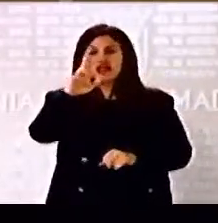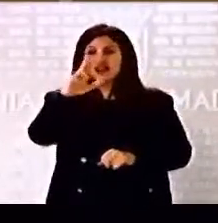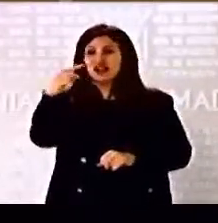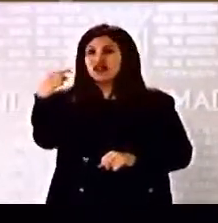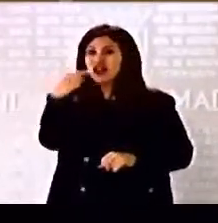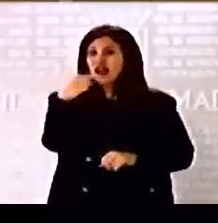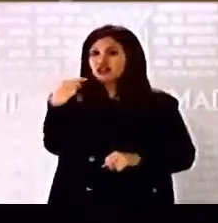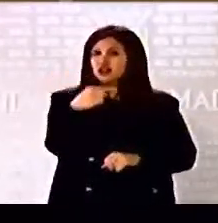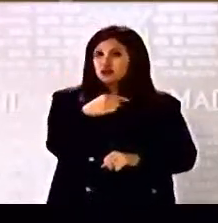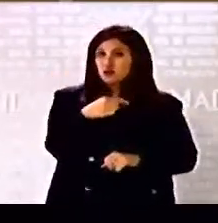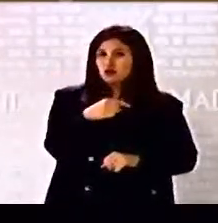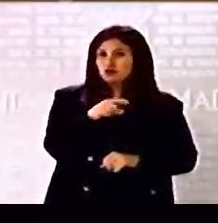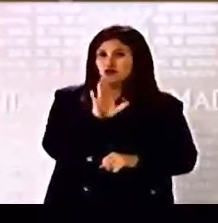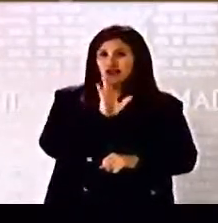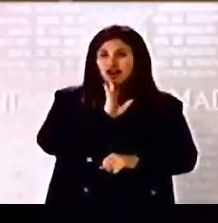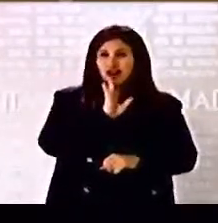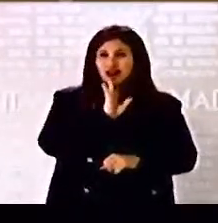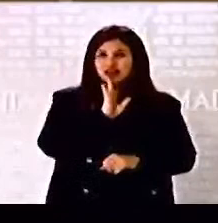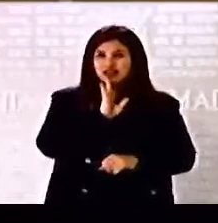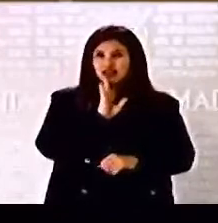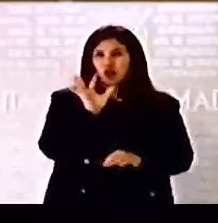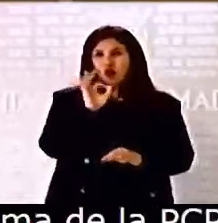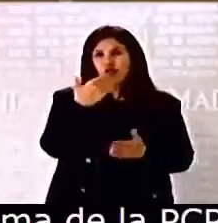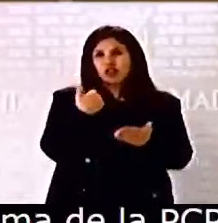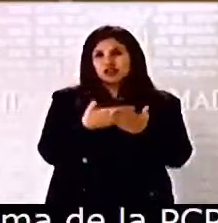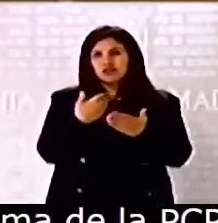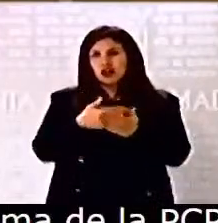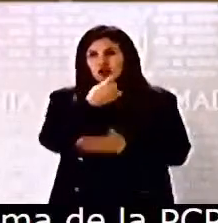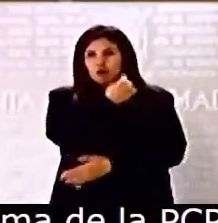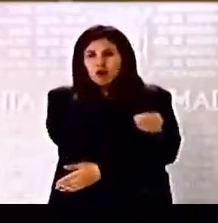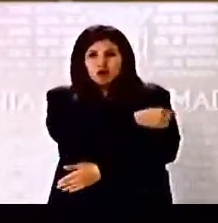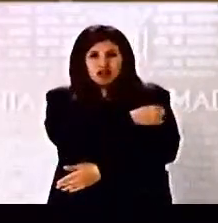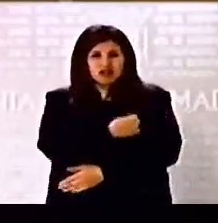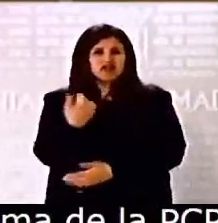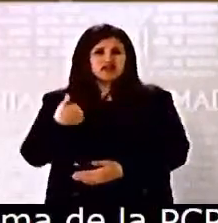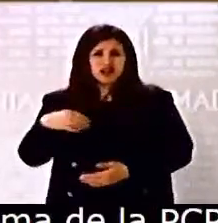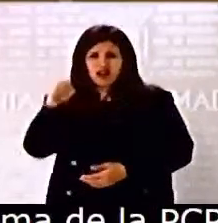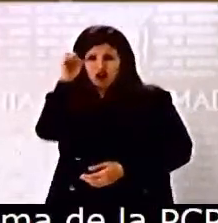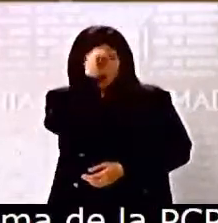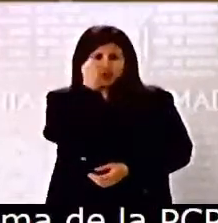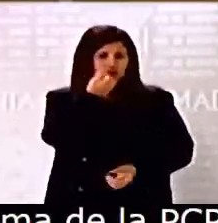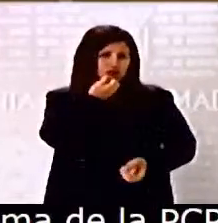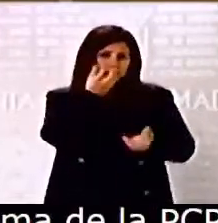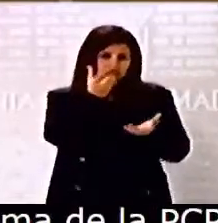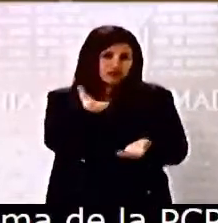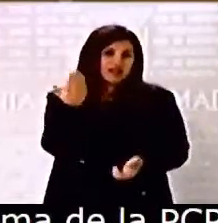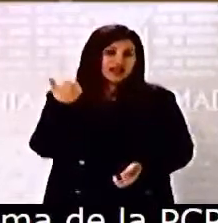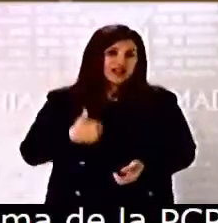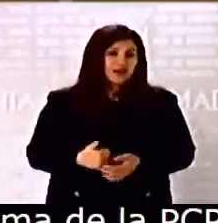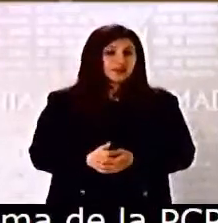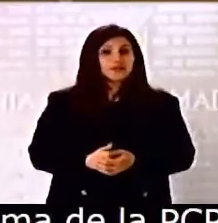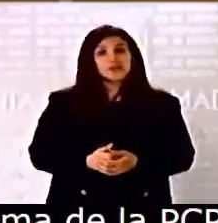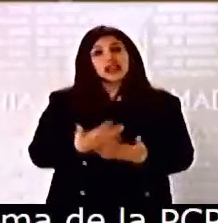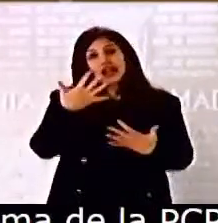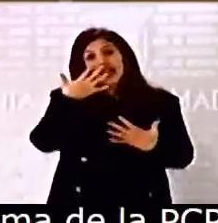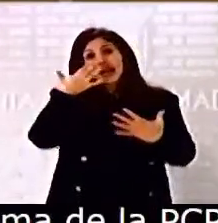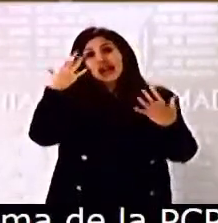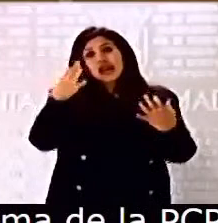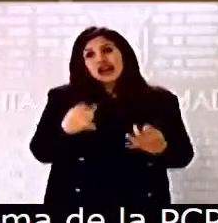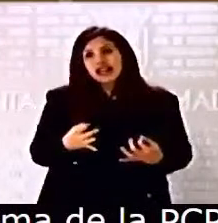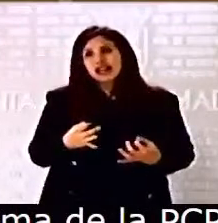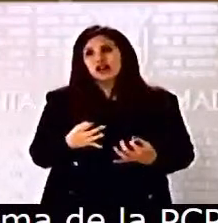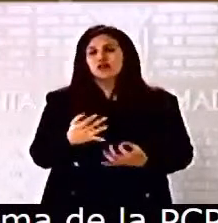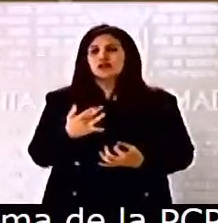su caso, un certificado de vacunación. Creo que si se utiliza en el